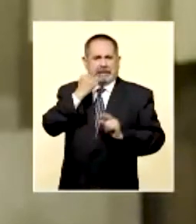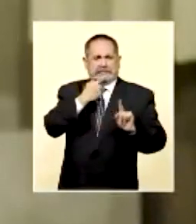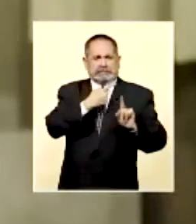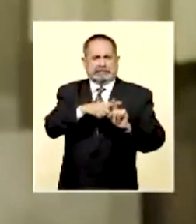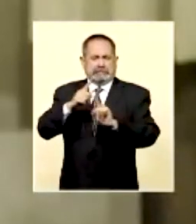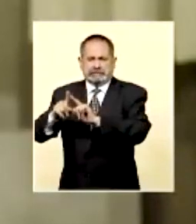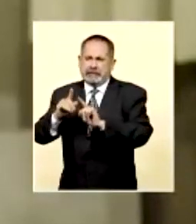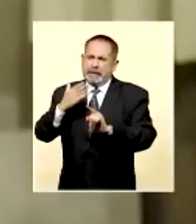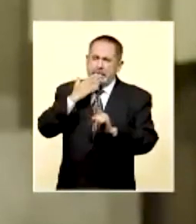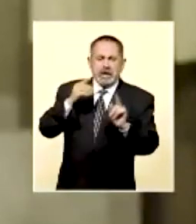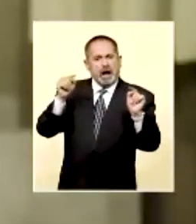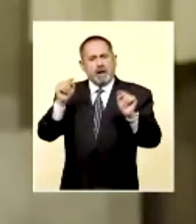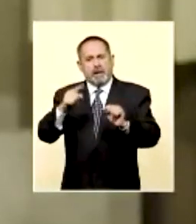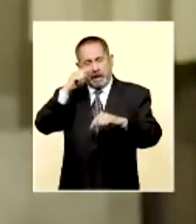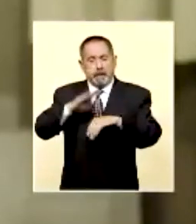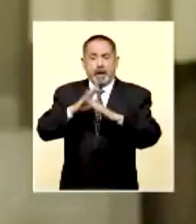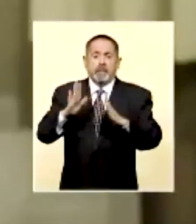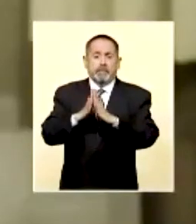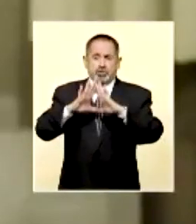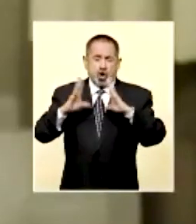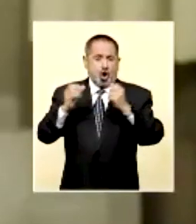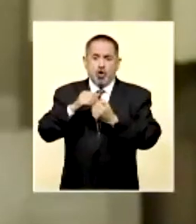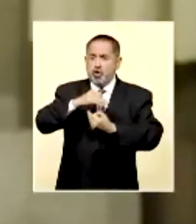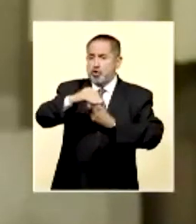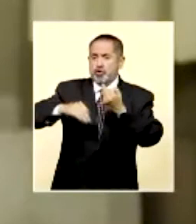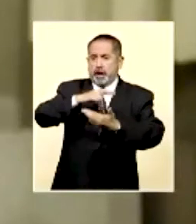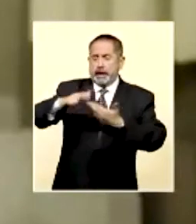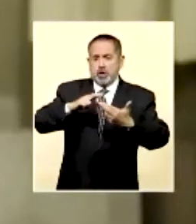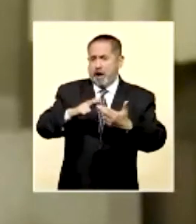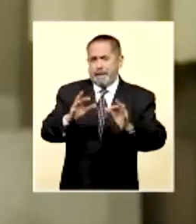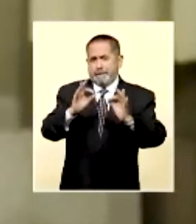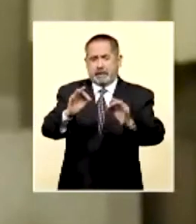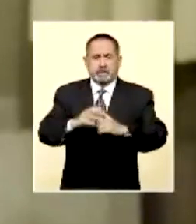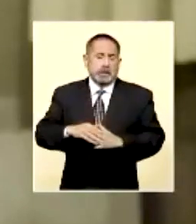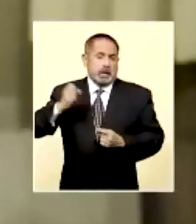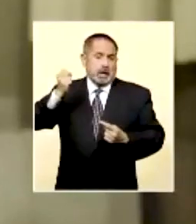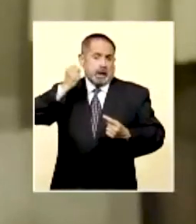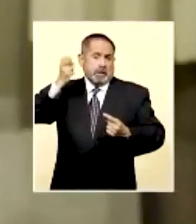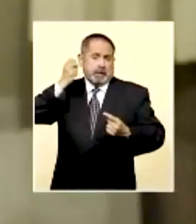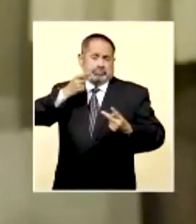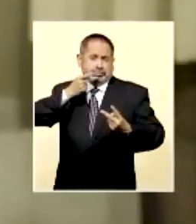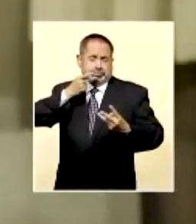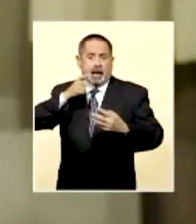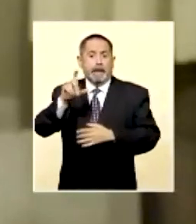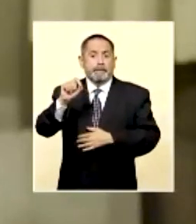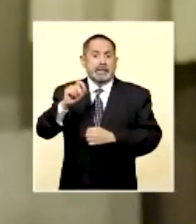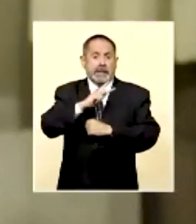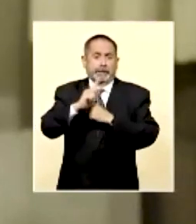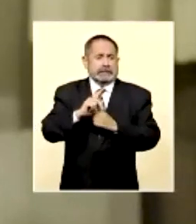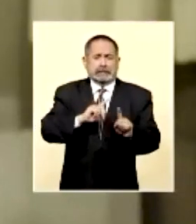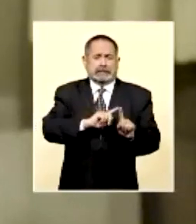excelentes para posibilitar la participación de toda la región, de los oradores de más de 20